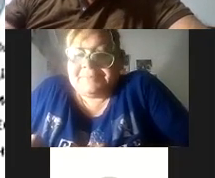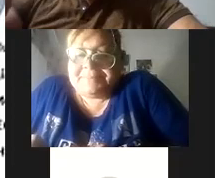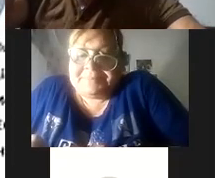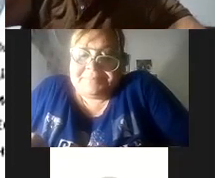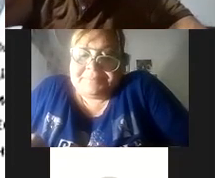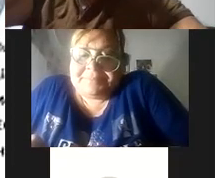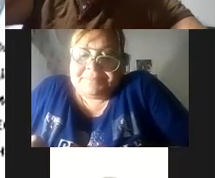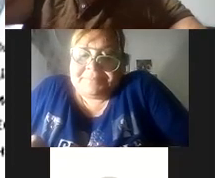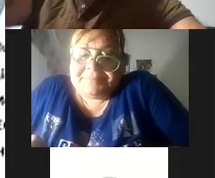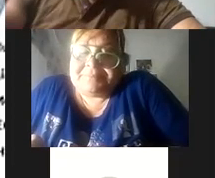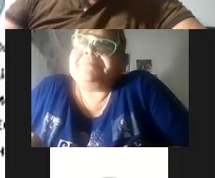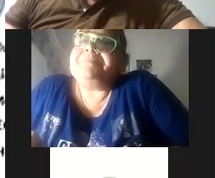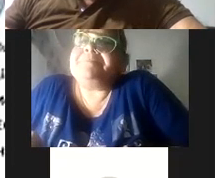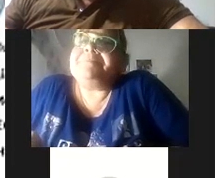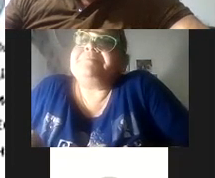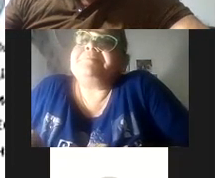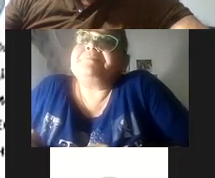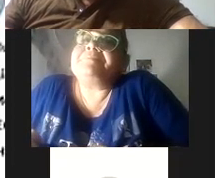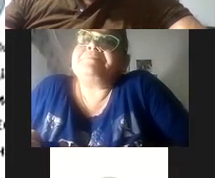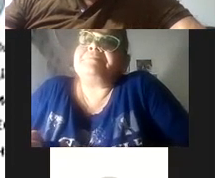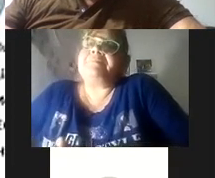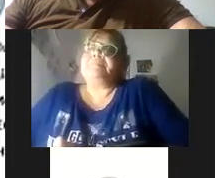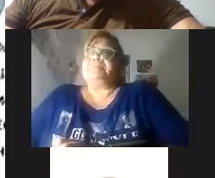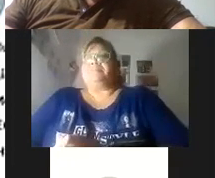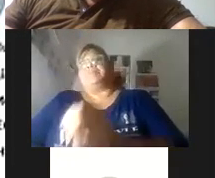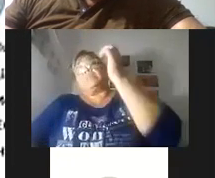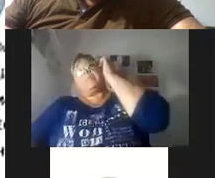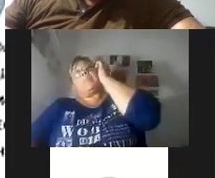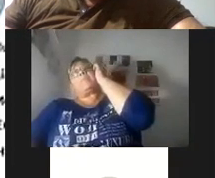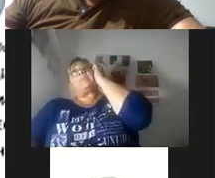Sí. Perfecto. Bueno, y después tenemos, ese es el